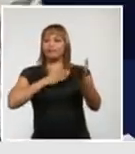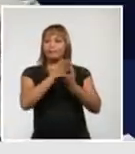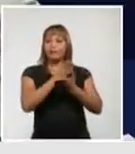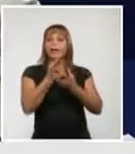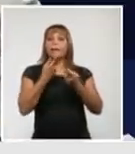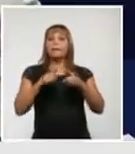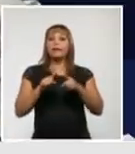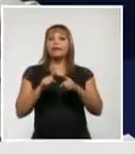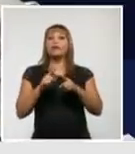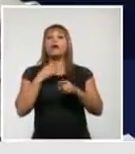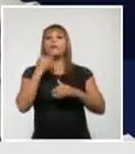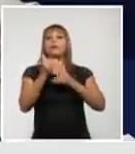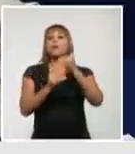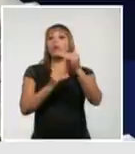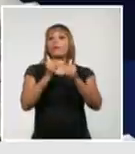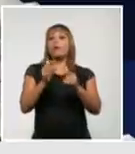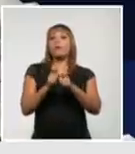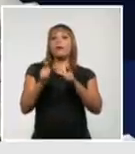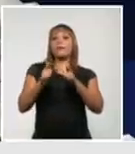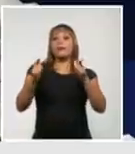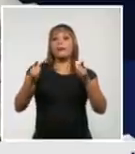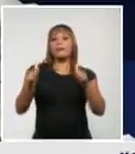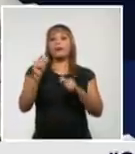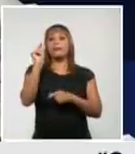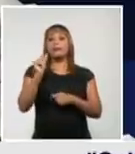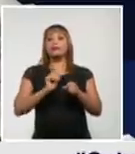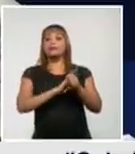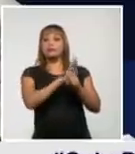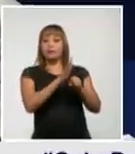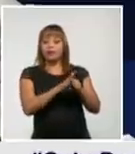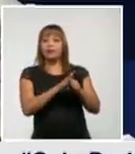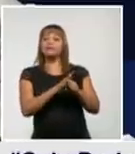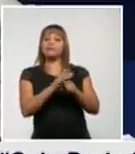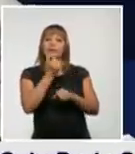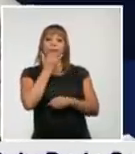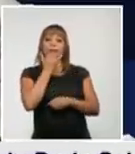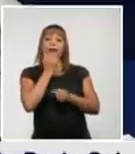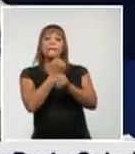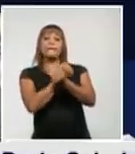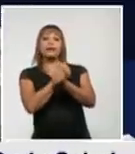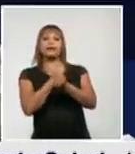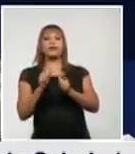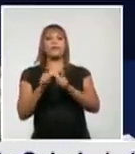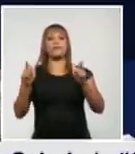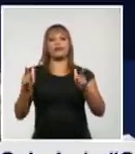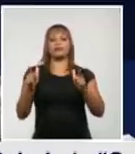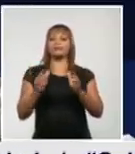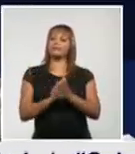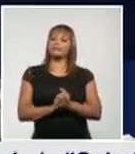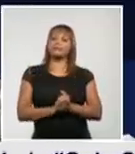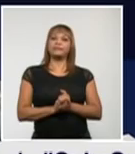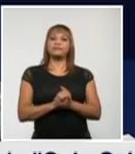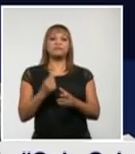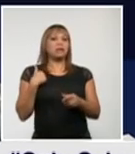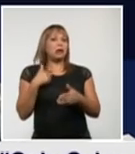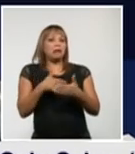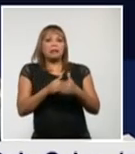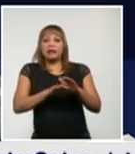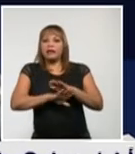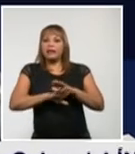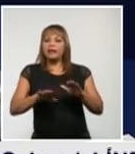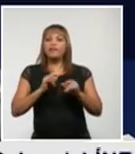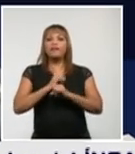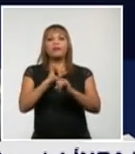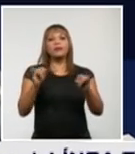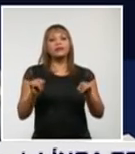casos, pues los riesgos son mayores todavía. Bueno, hasta aquí nuestra información. No sé, Héctor, si tengamos algo. Por mi parte